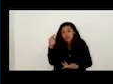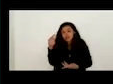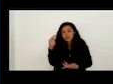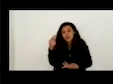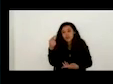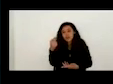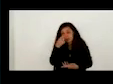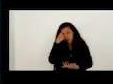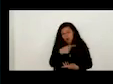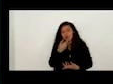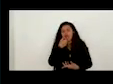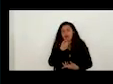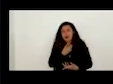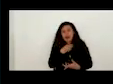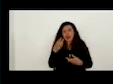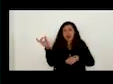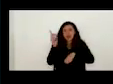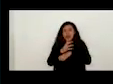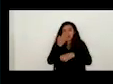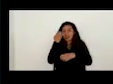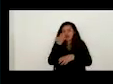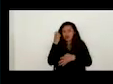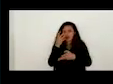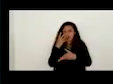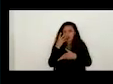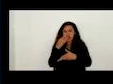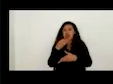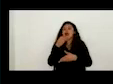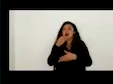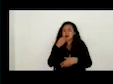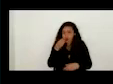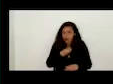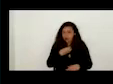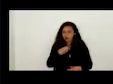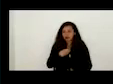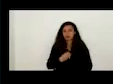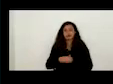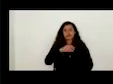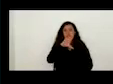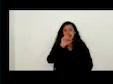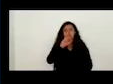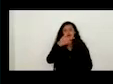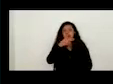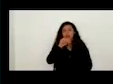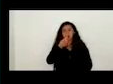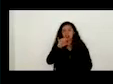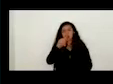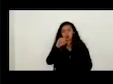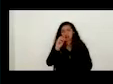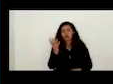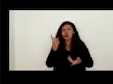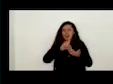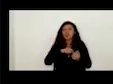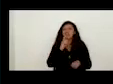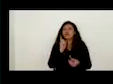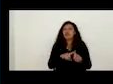rendimiento, obviamente, también en la escuela. Los carbohidratos, ¿en qué alimentos los vamos a encontrar? Porque hemos hablado de ellos, pero realmente no sé si